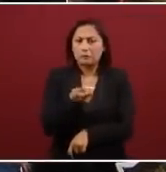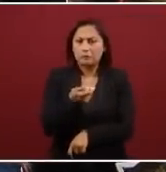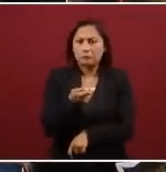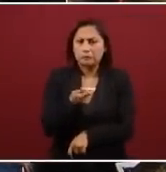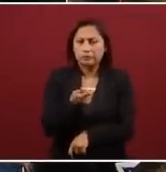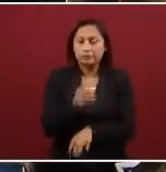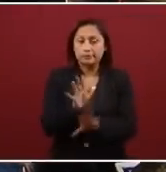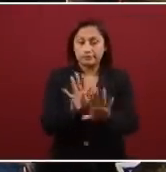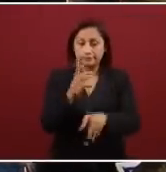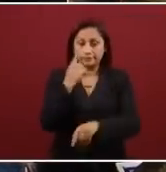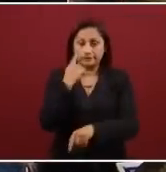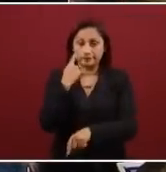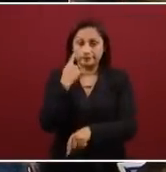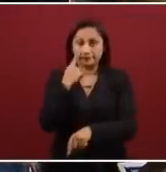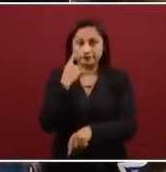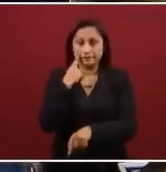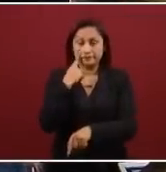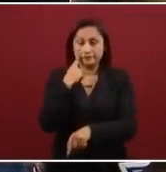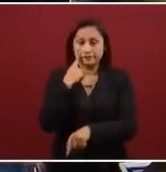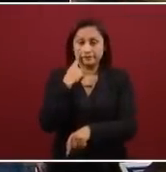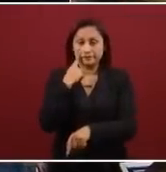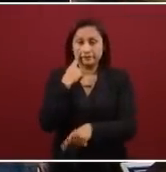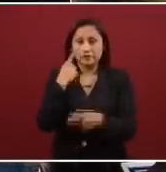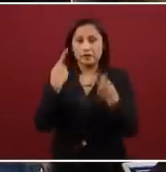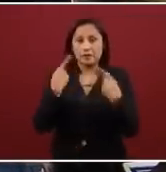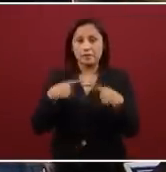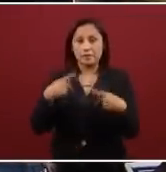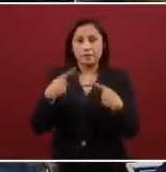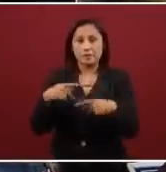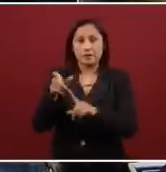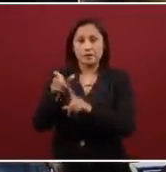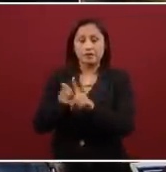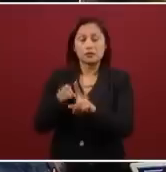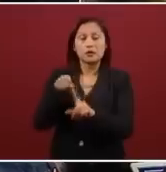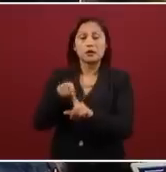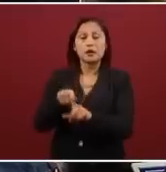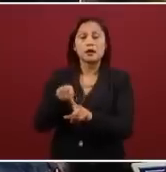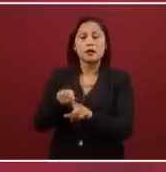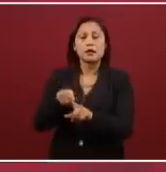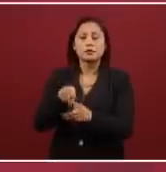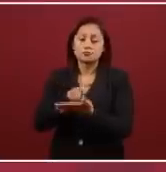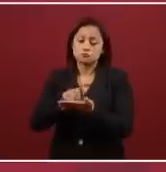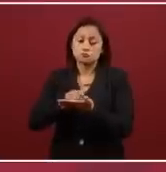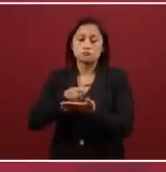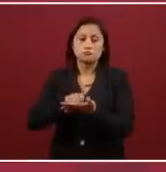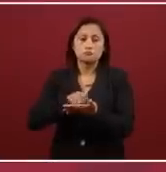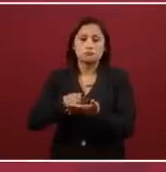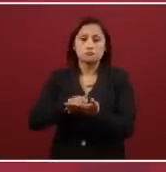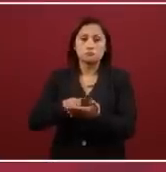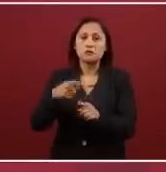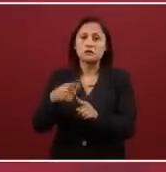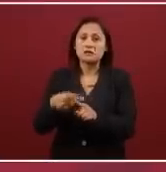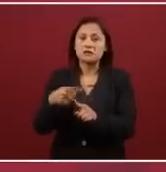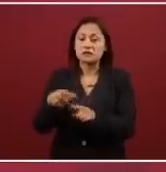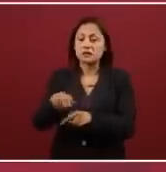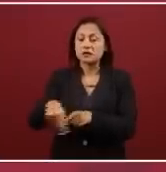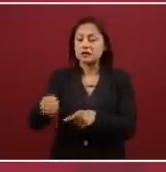censadores los que se dedican a apuntar a los que van a formar